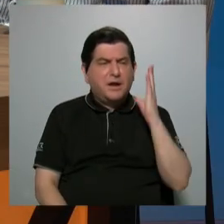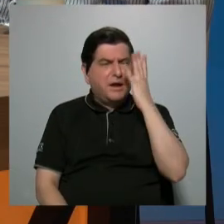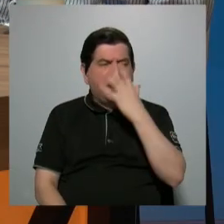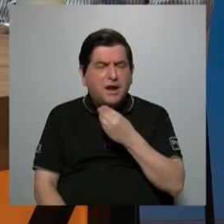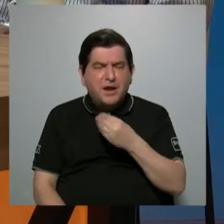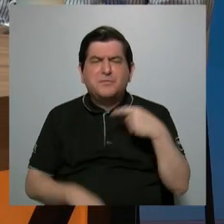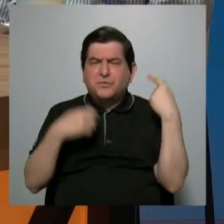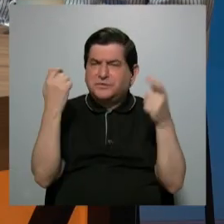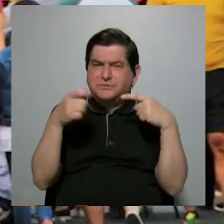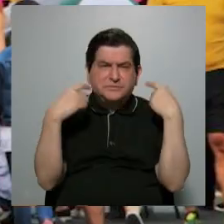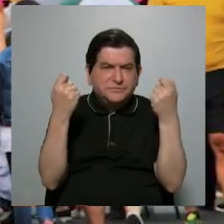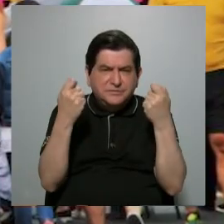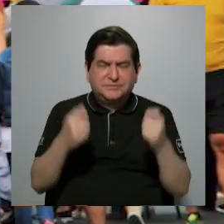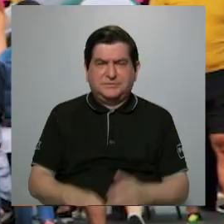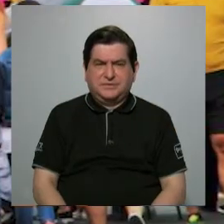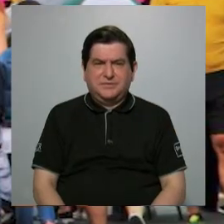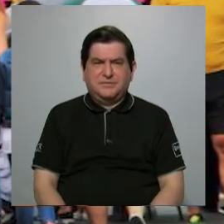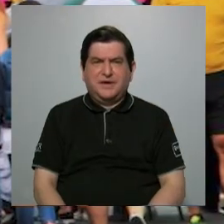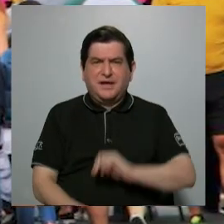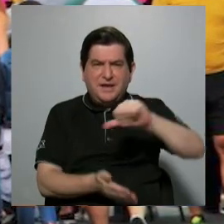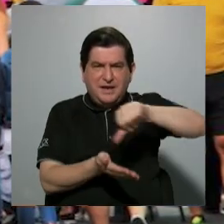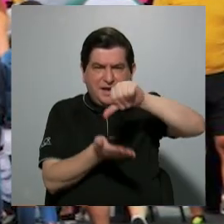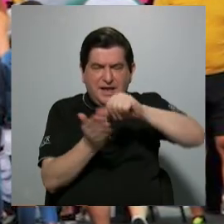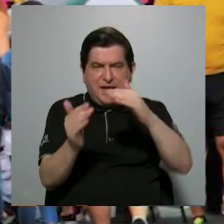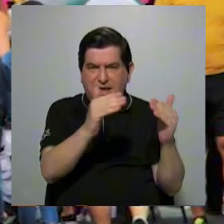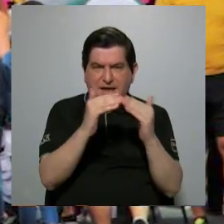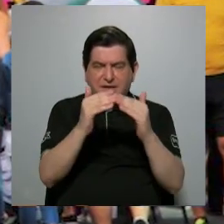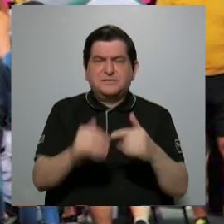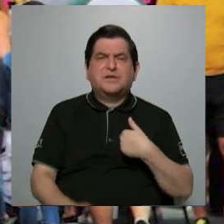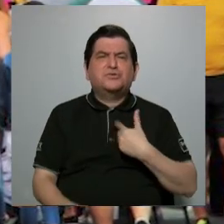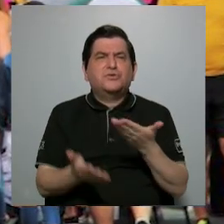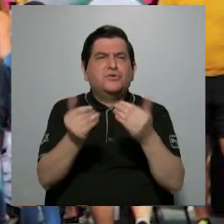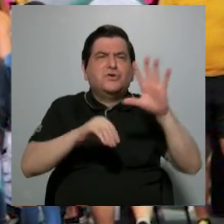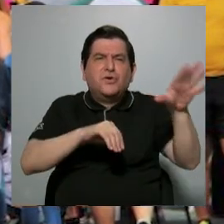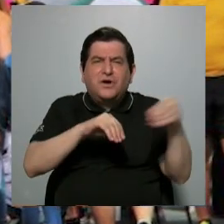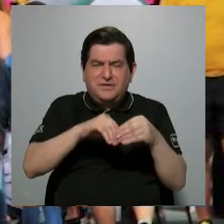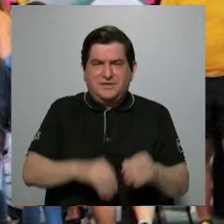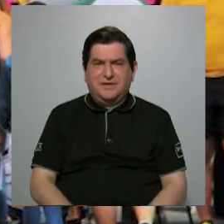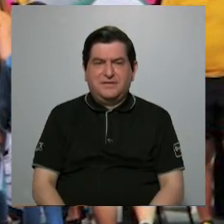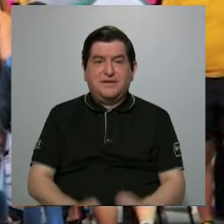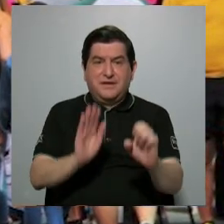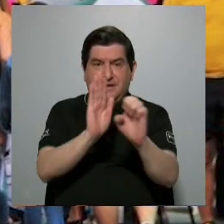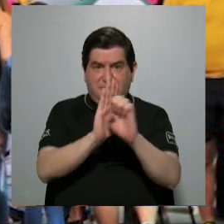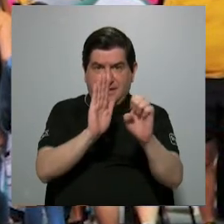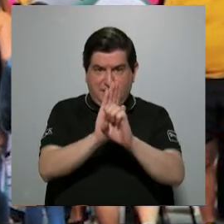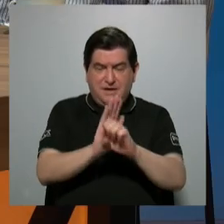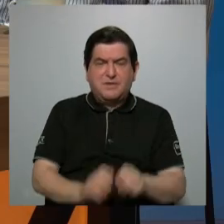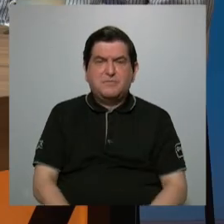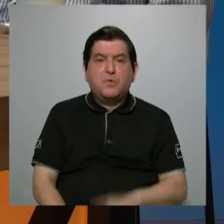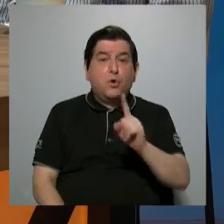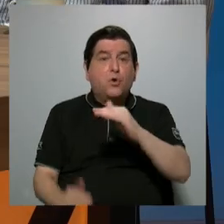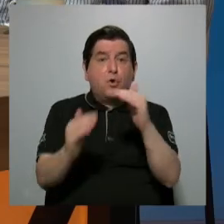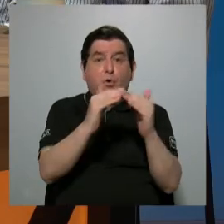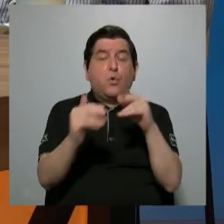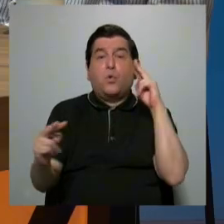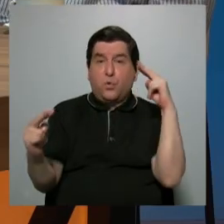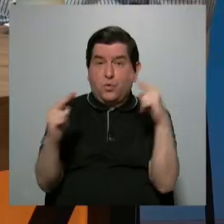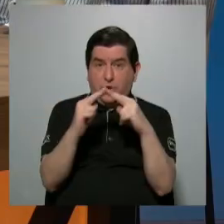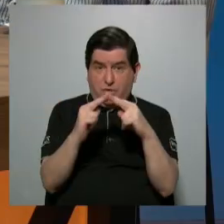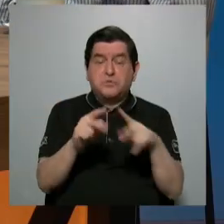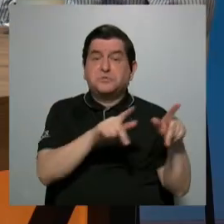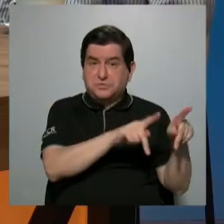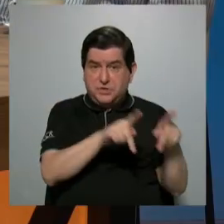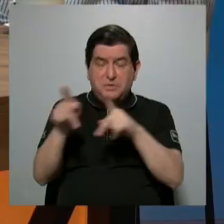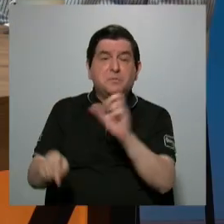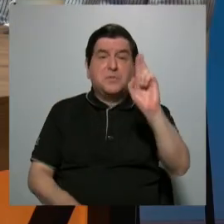pequeño festival ahí que hubo en el centro de la ciudad. Tal vez me gustaría agregar que entre los ejemplos que vinieron hay una ciudad que es muy conocida para muchas